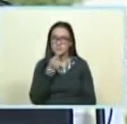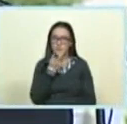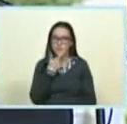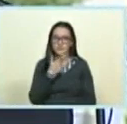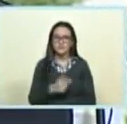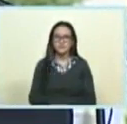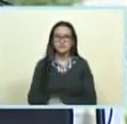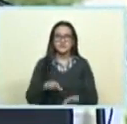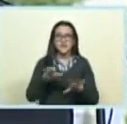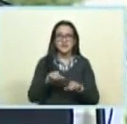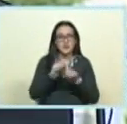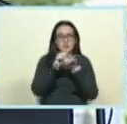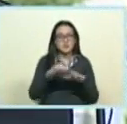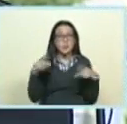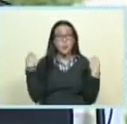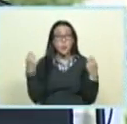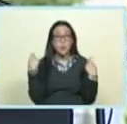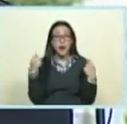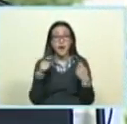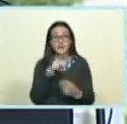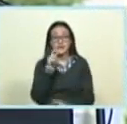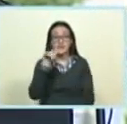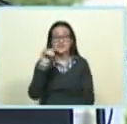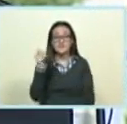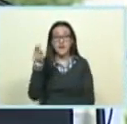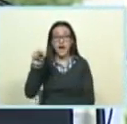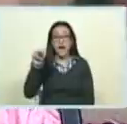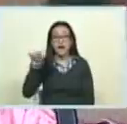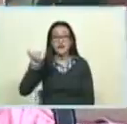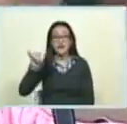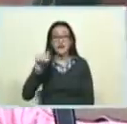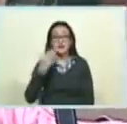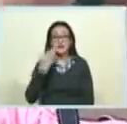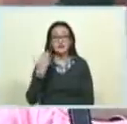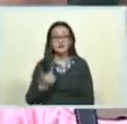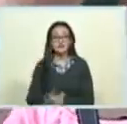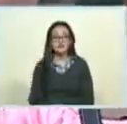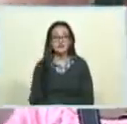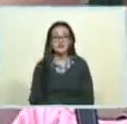Secretaria de Difusión y Propaganda, Tiani Ledesma.